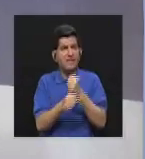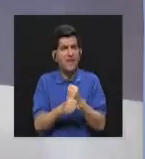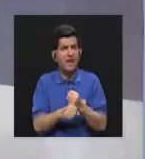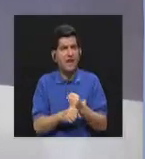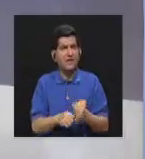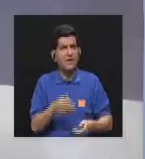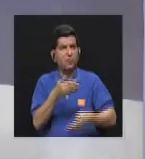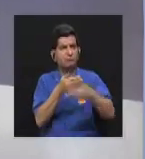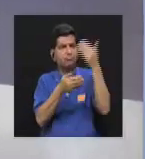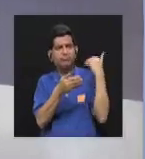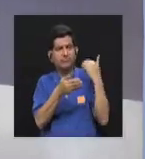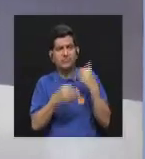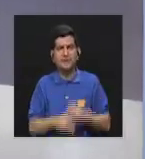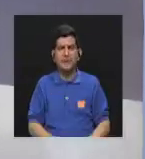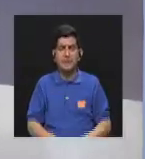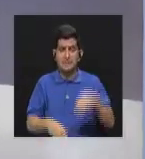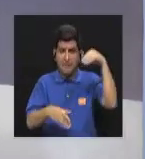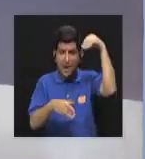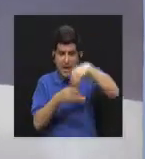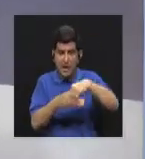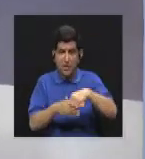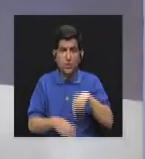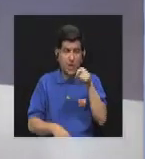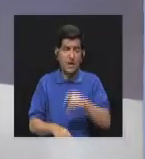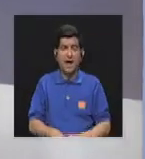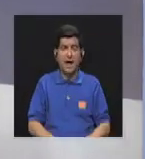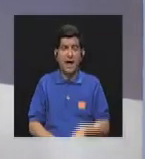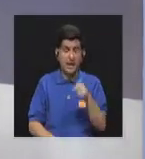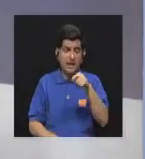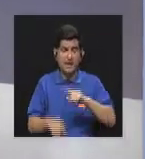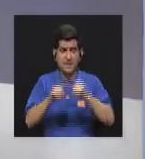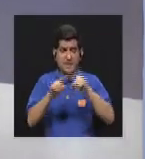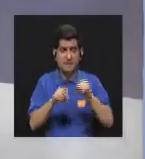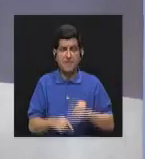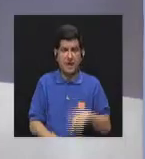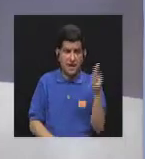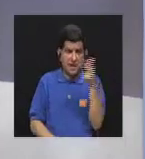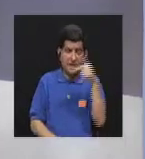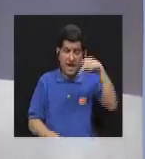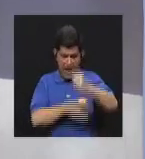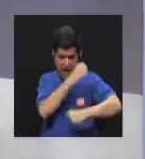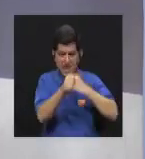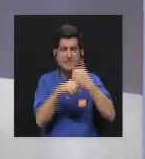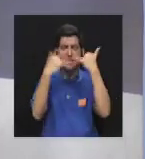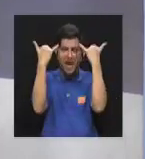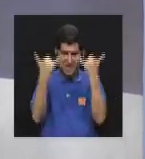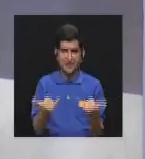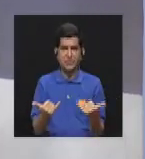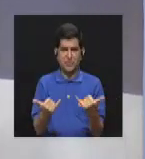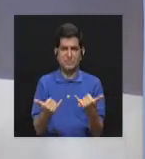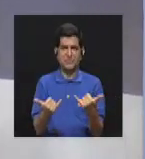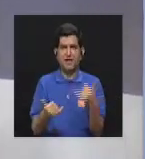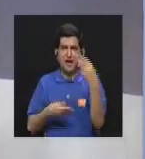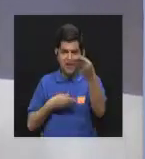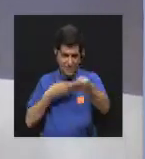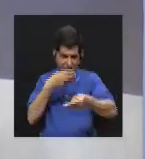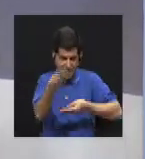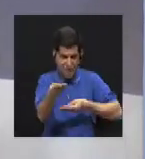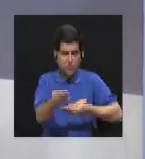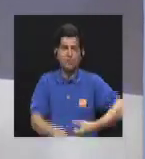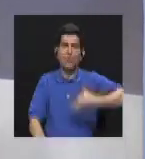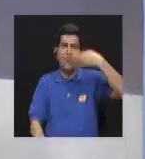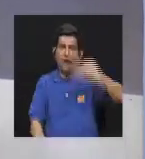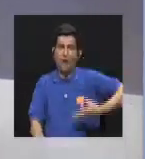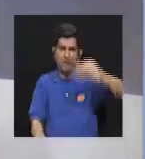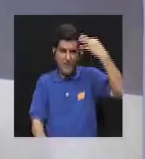año antepasado, que es para incluirlo en imágenes. Ajá. Y este año sí logramos hacer ya la